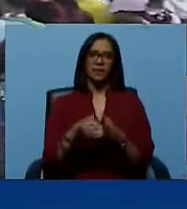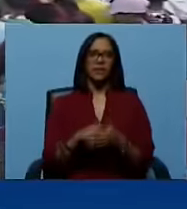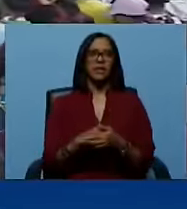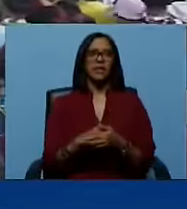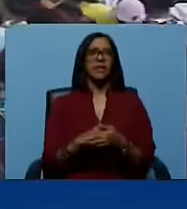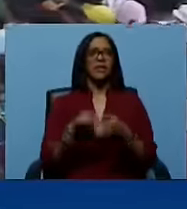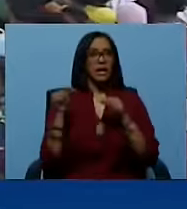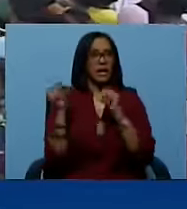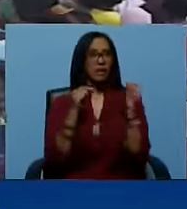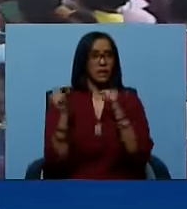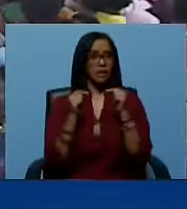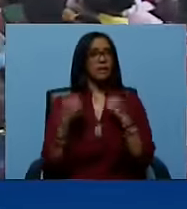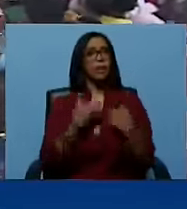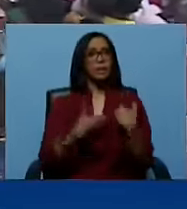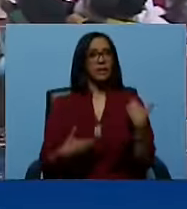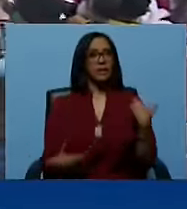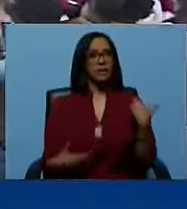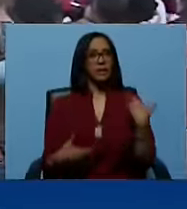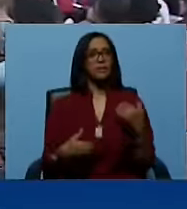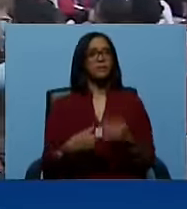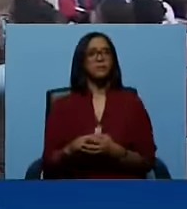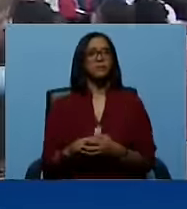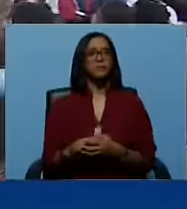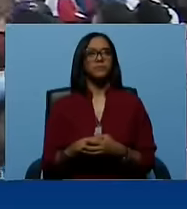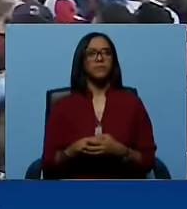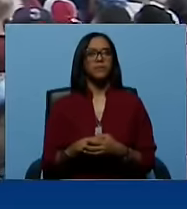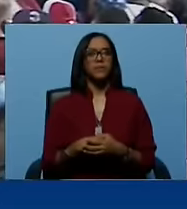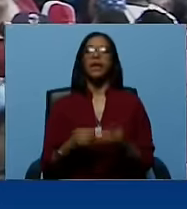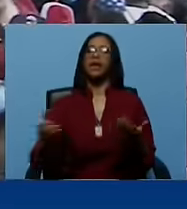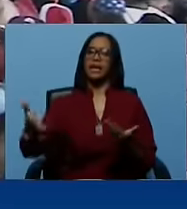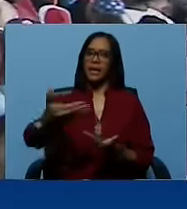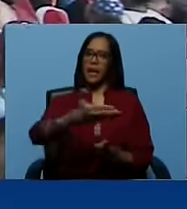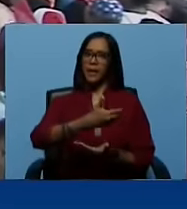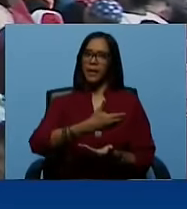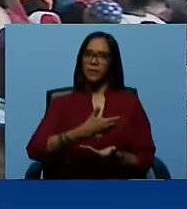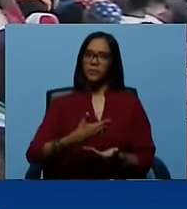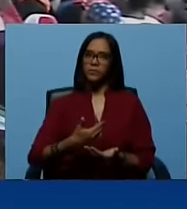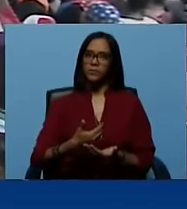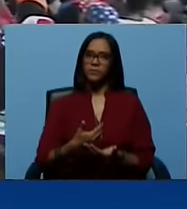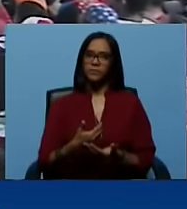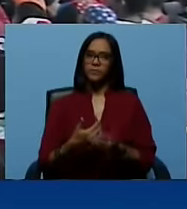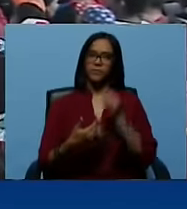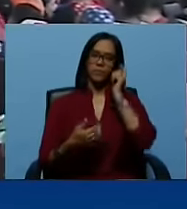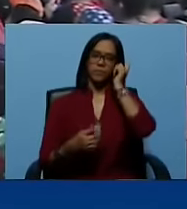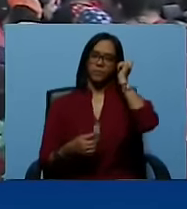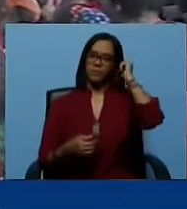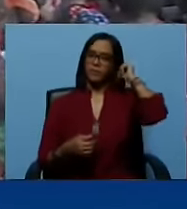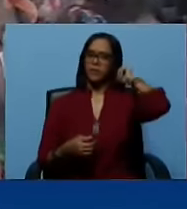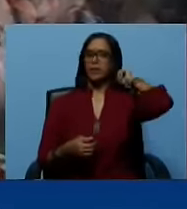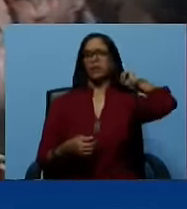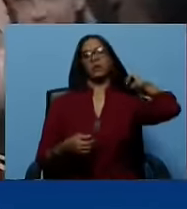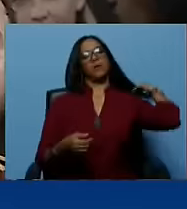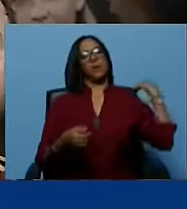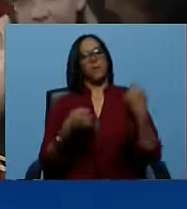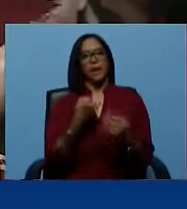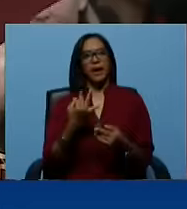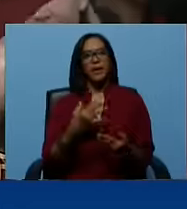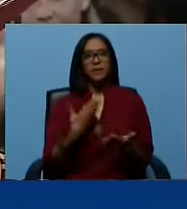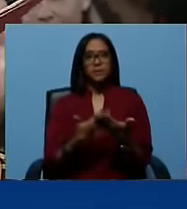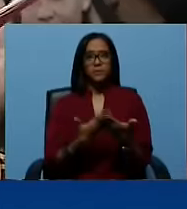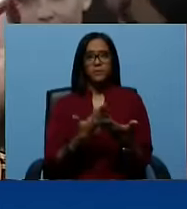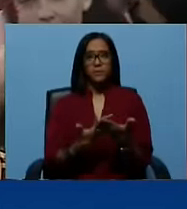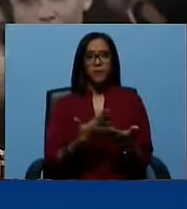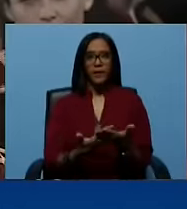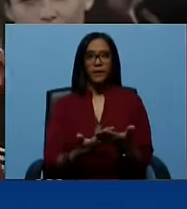en esas discusiones, presidente, hemos recabado una serie de propuestas,